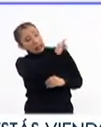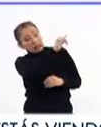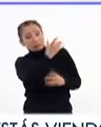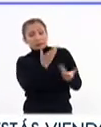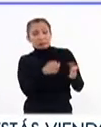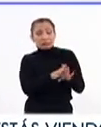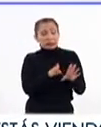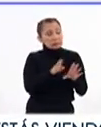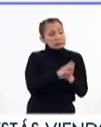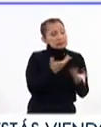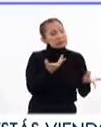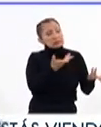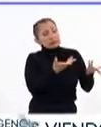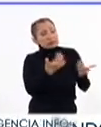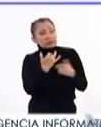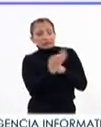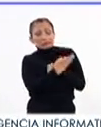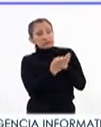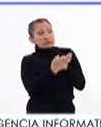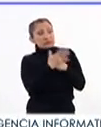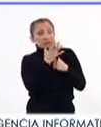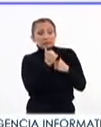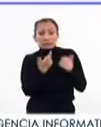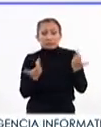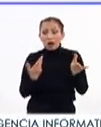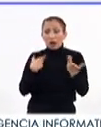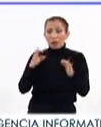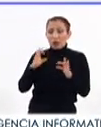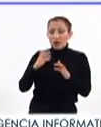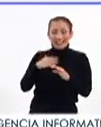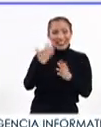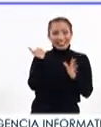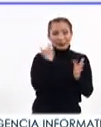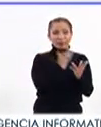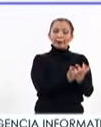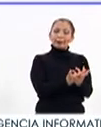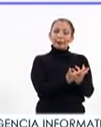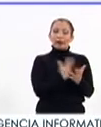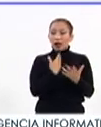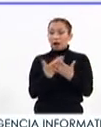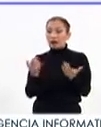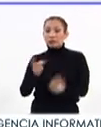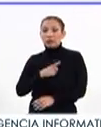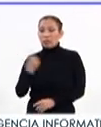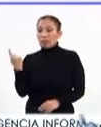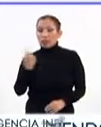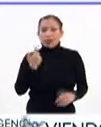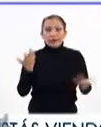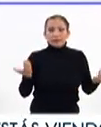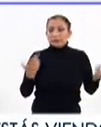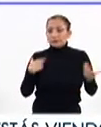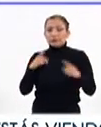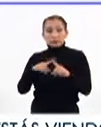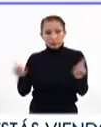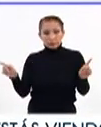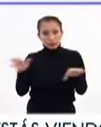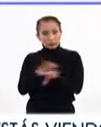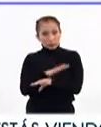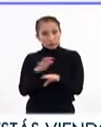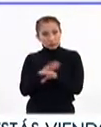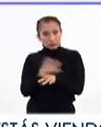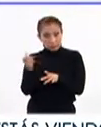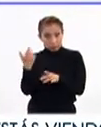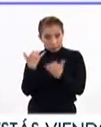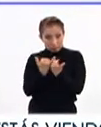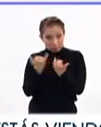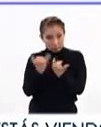alejados de cierta zona de confort, por decirlo de una forma, pues también te hace ser una persona distinta. No sé